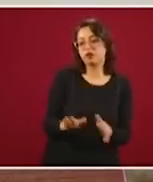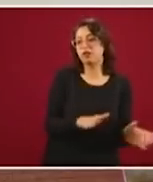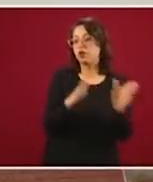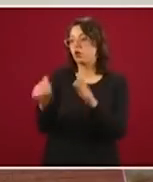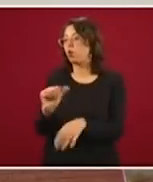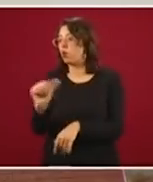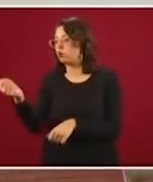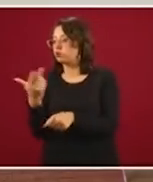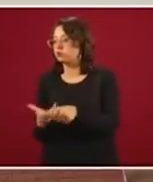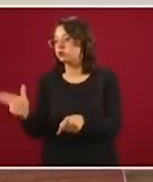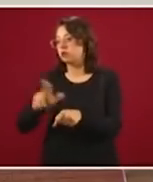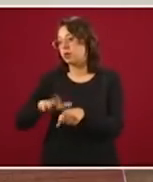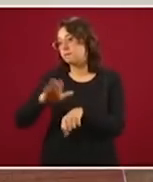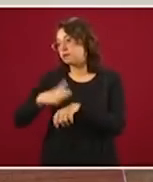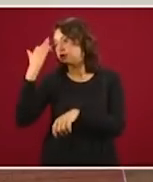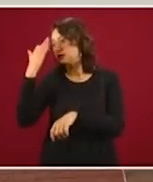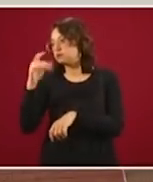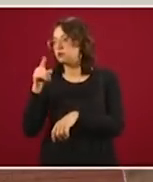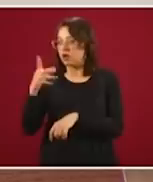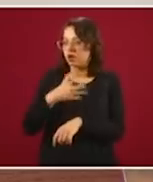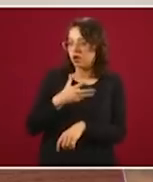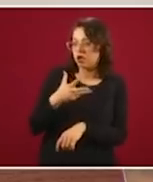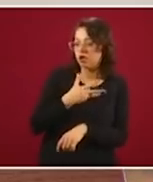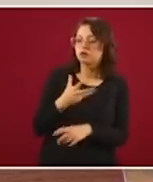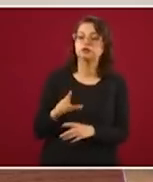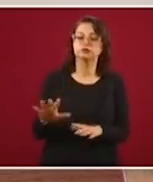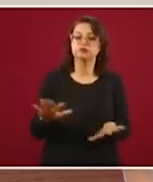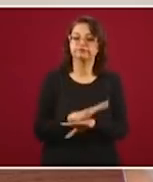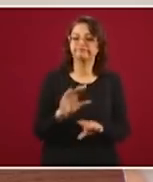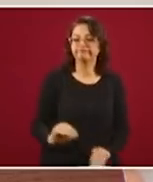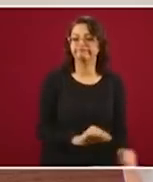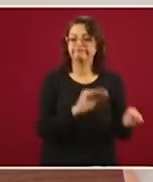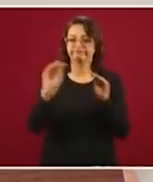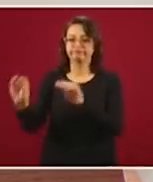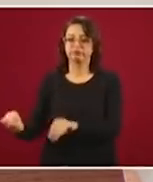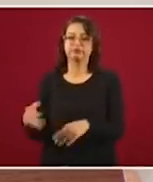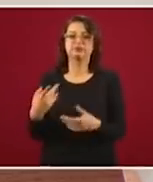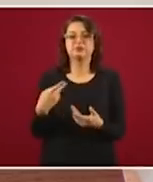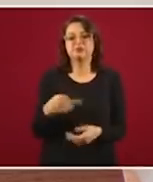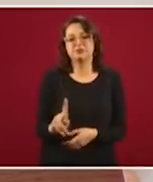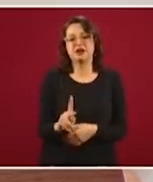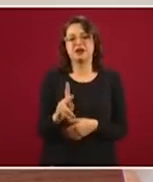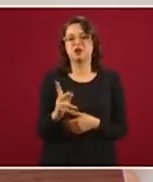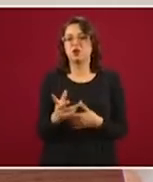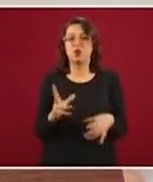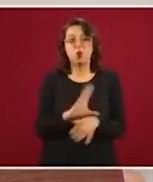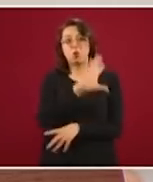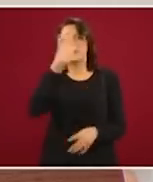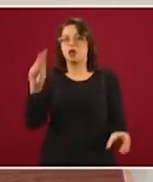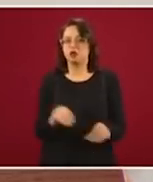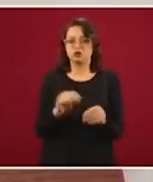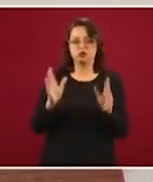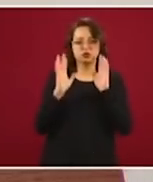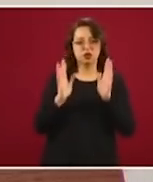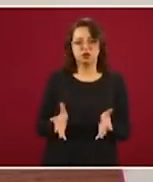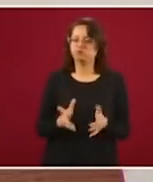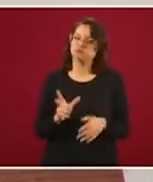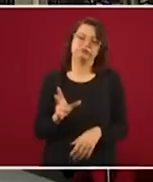alta especialidad, lo hacemos, pero lo hacemos de inmediato. Entonces, no es un asunto de absolutos, es algo que está siendo